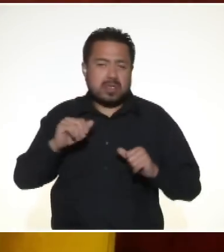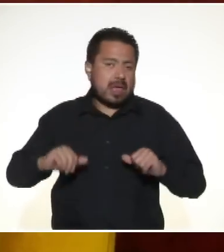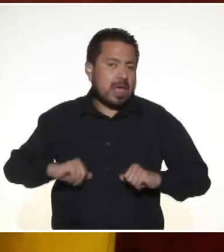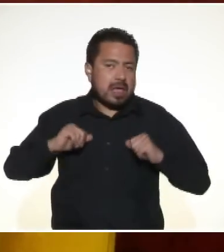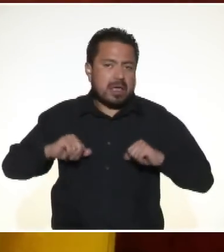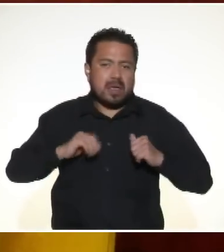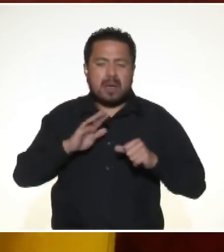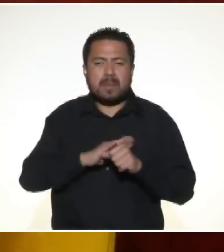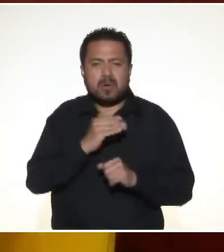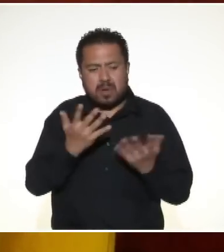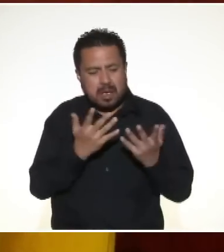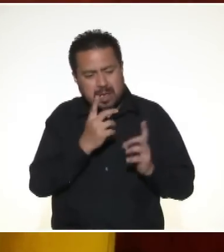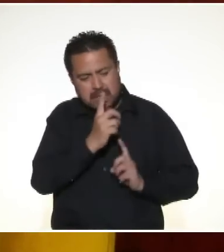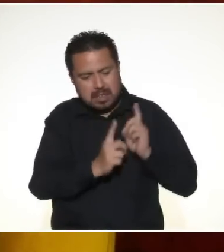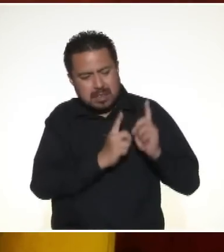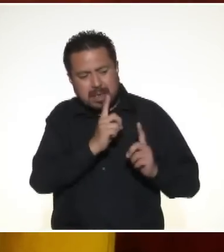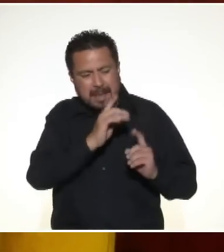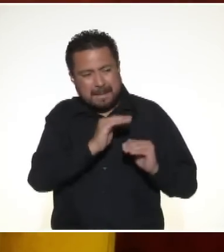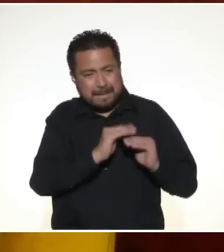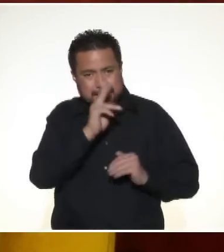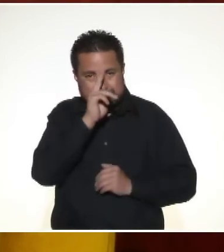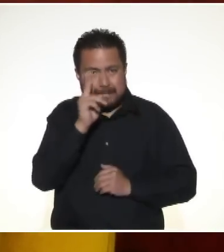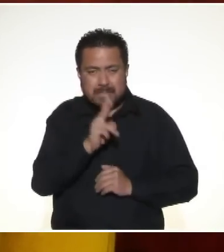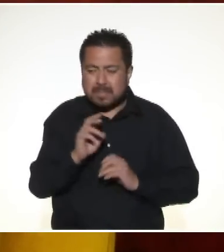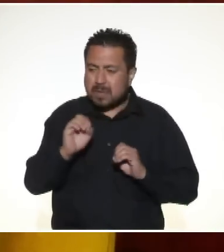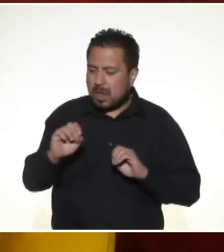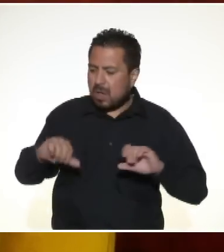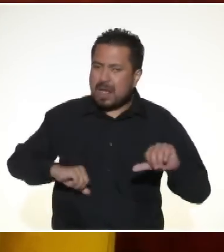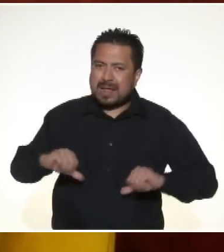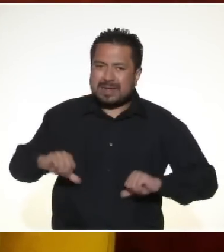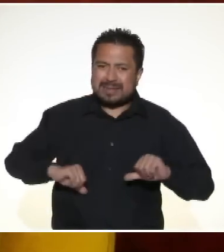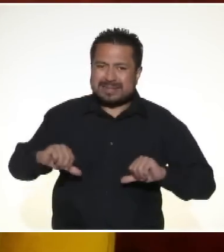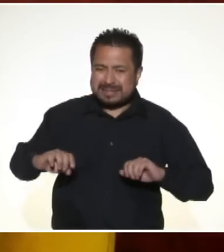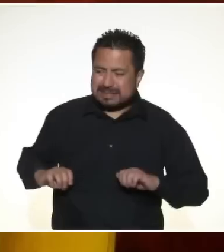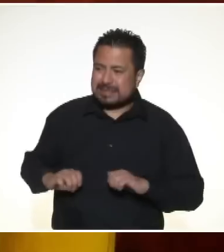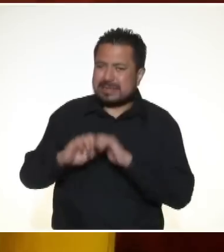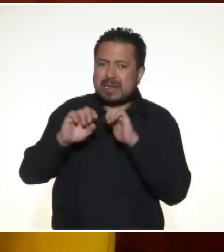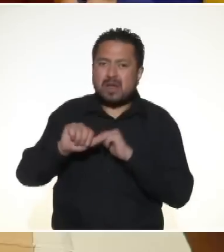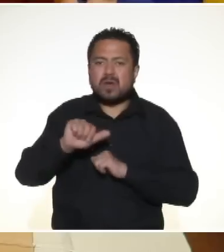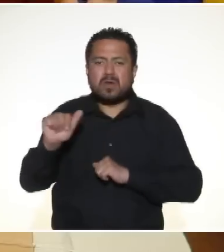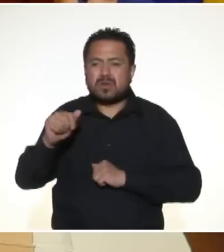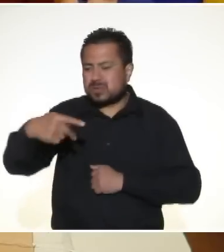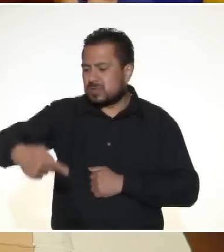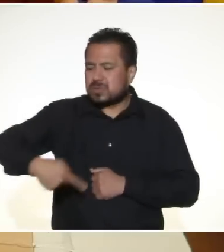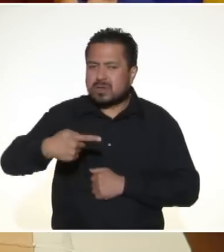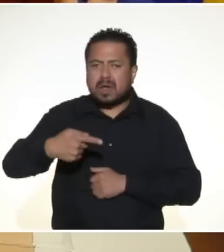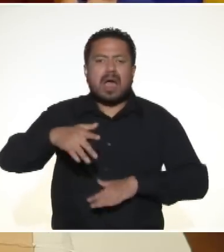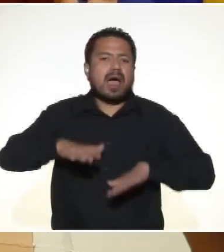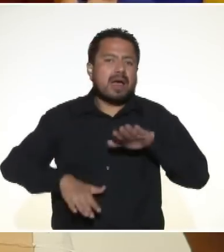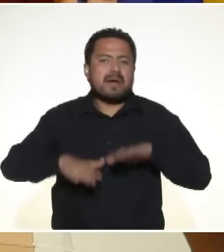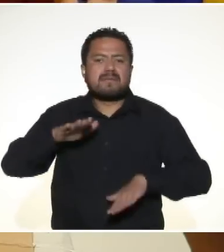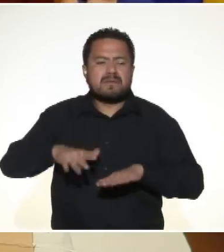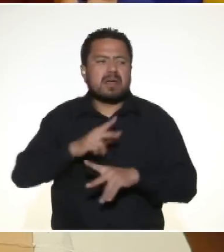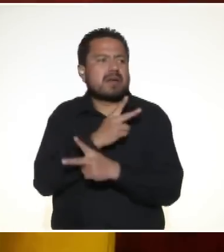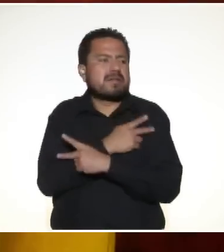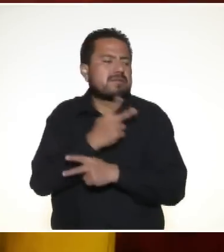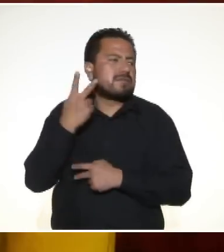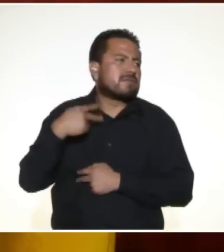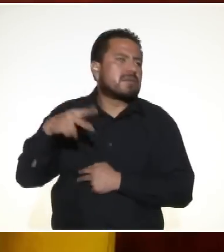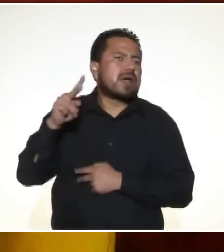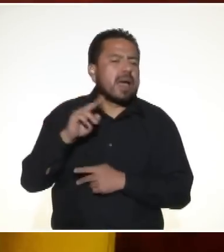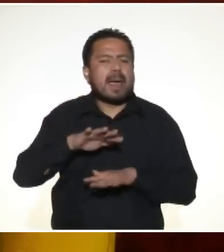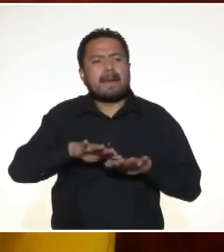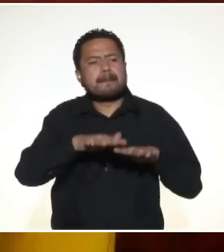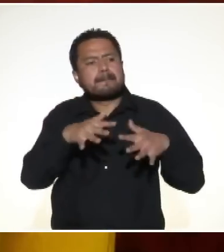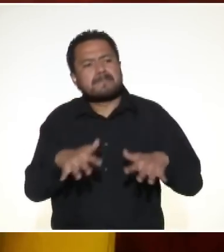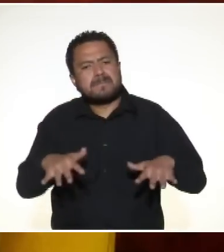por practicar deportes extremos o actividades de riesgo? Y aquí también había otra pregunta sobre, pues a veces se van de vacaciones, se van a la